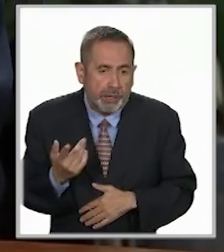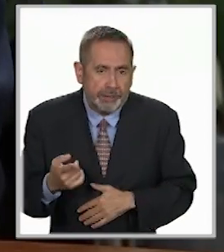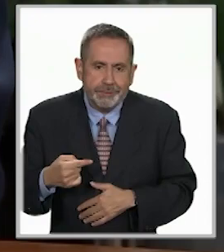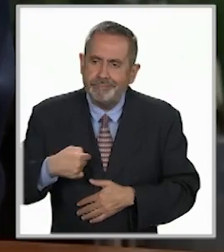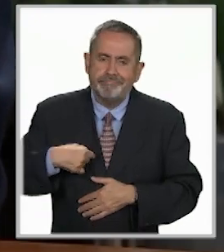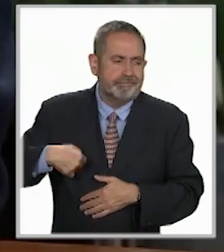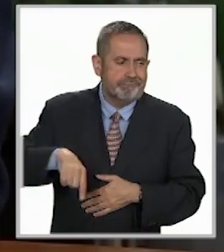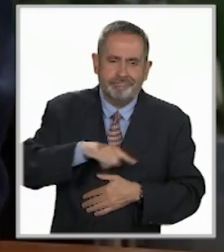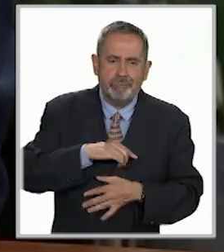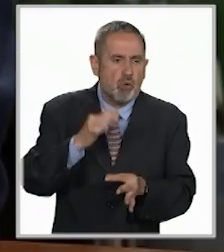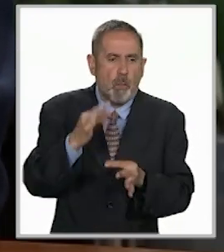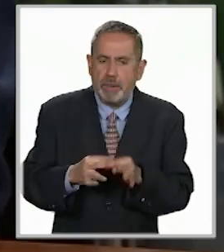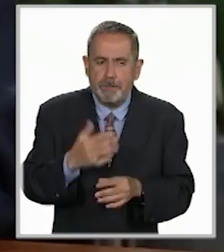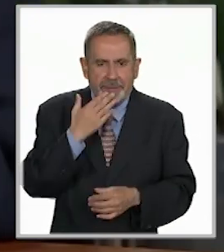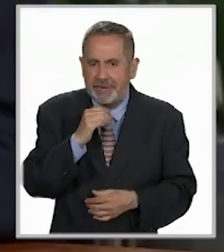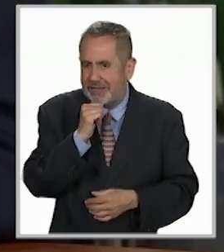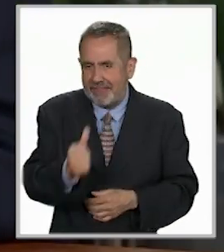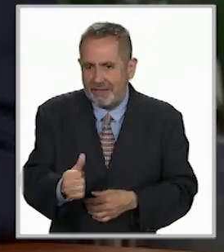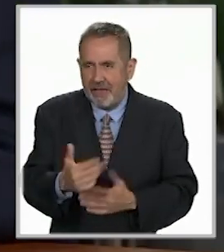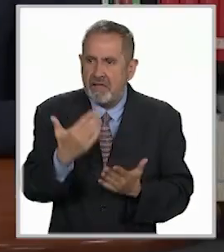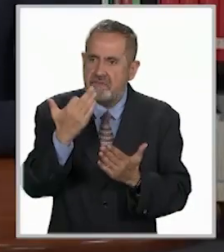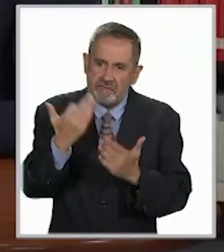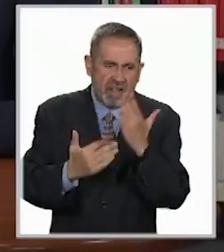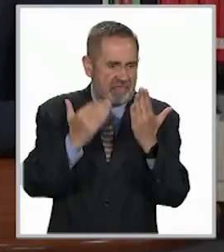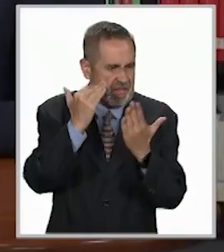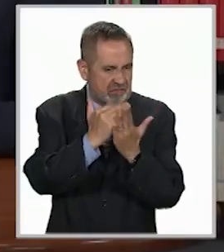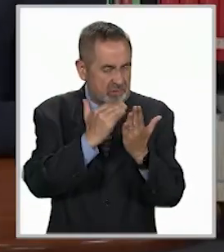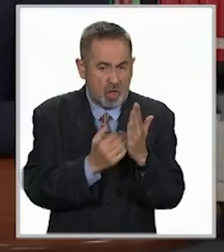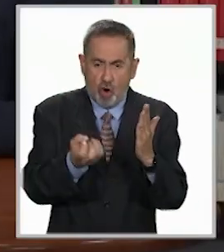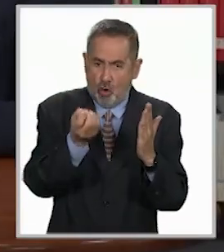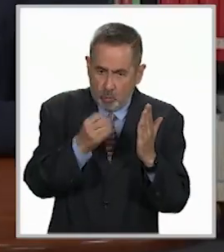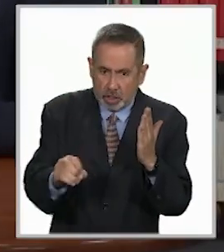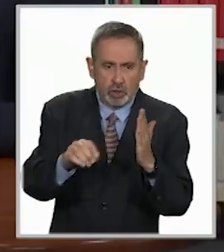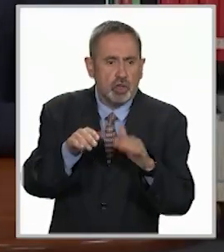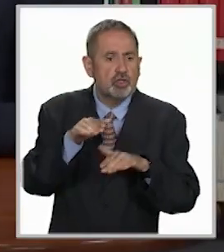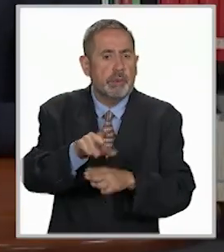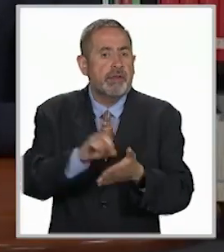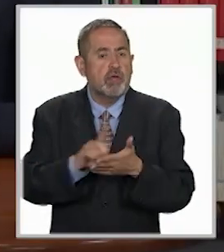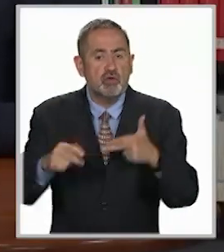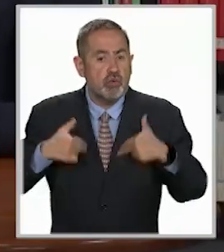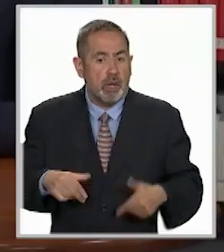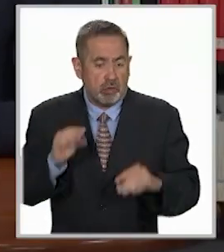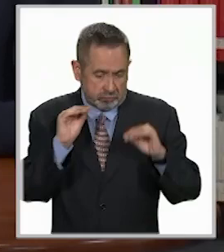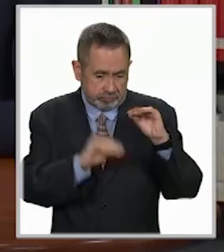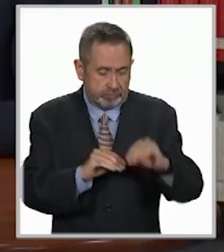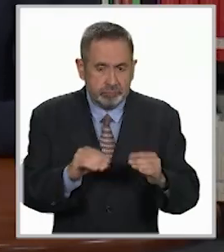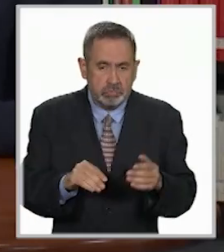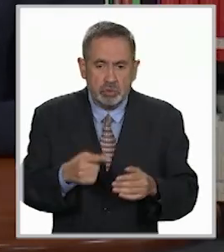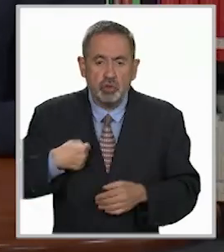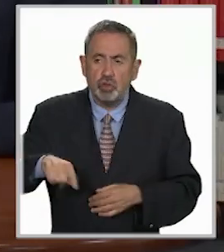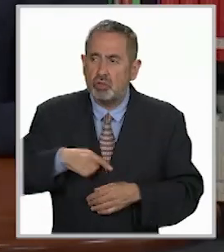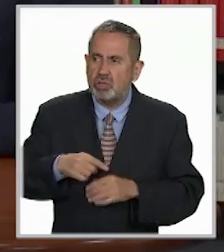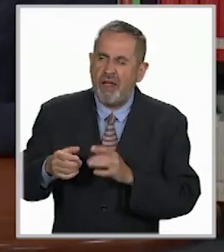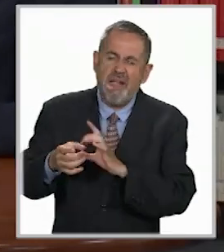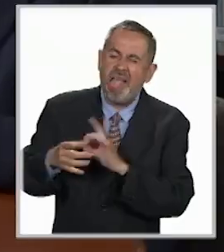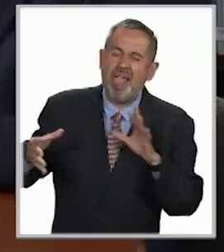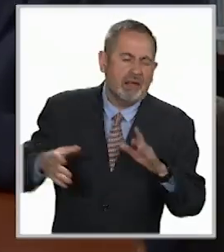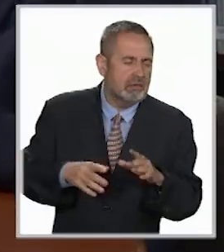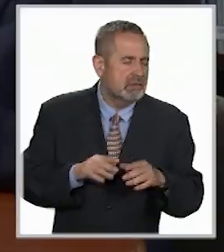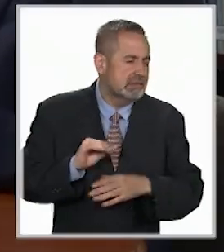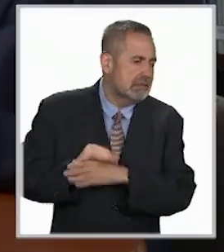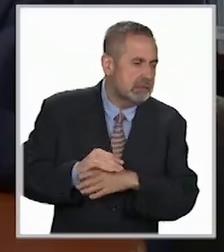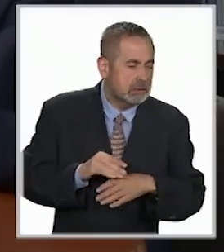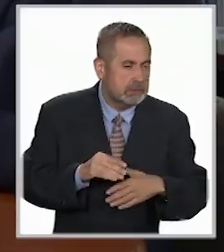el incumplimiento de un estándar, un principio o una obligación en materia de derechos humanos, por no apegarse a esta